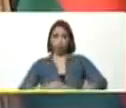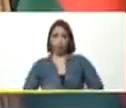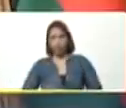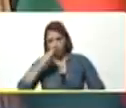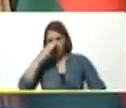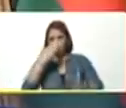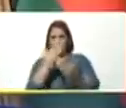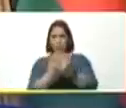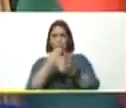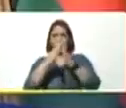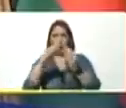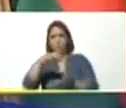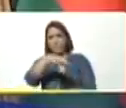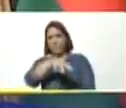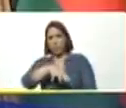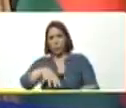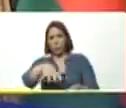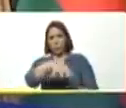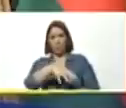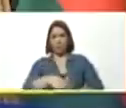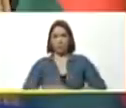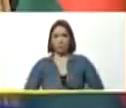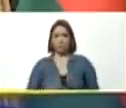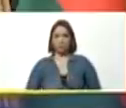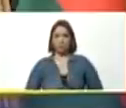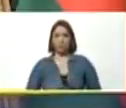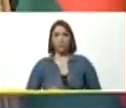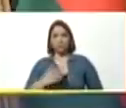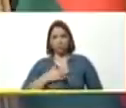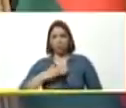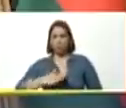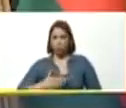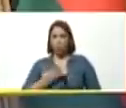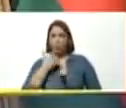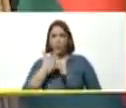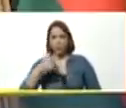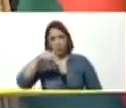enfrentando todas las circunstancias. Y yo puedo decir hoy,